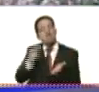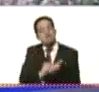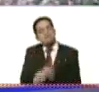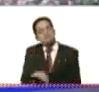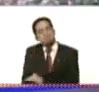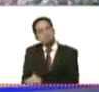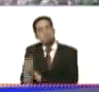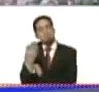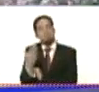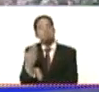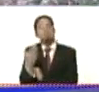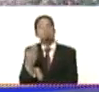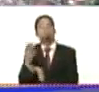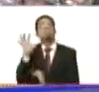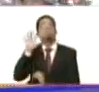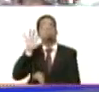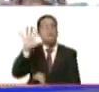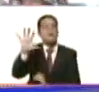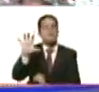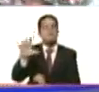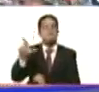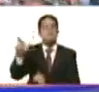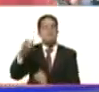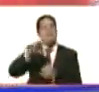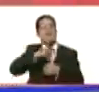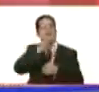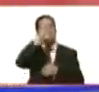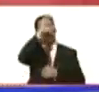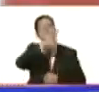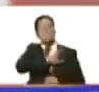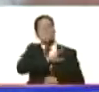comandante supremo Hugo Rafael Chávez Frías.